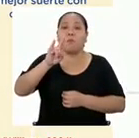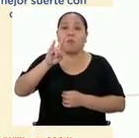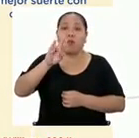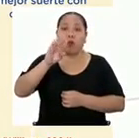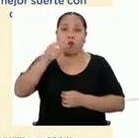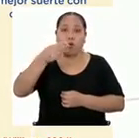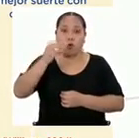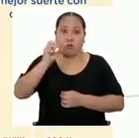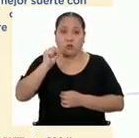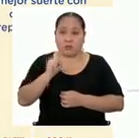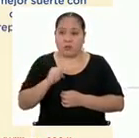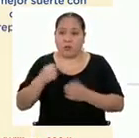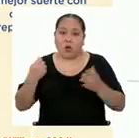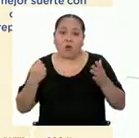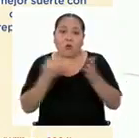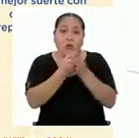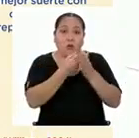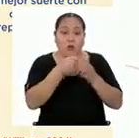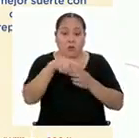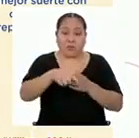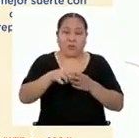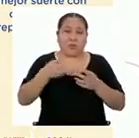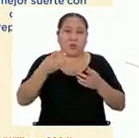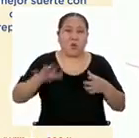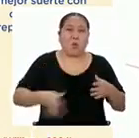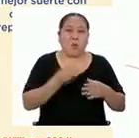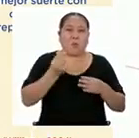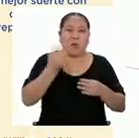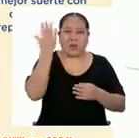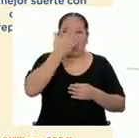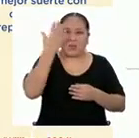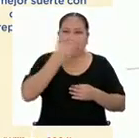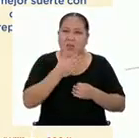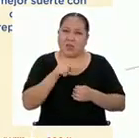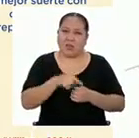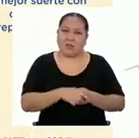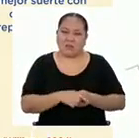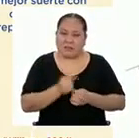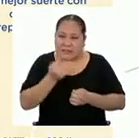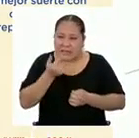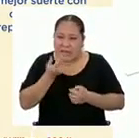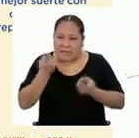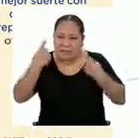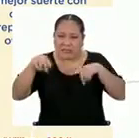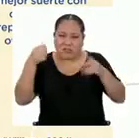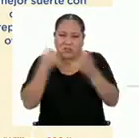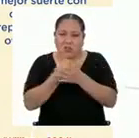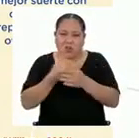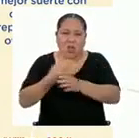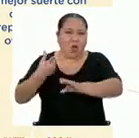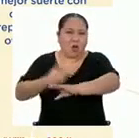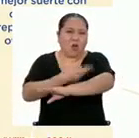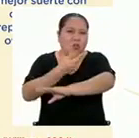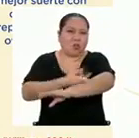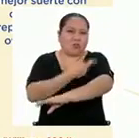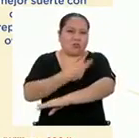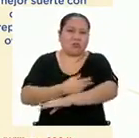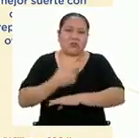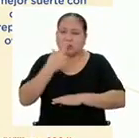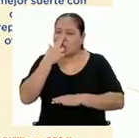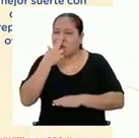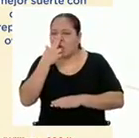perro negro que corrió de repente hacia el medio de la carretera, y tuvimos otros casi choques con ovejas,